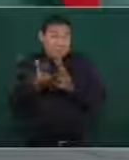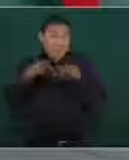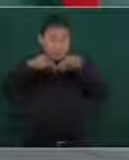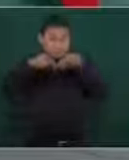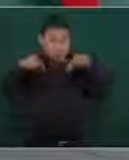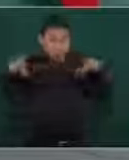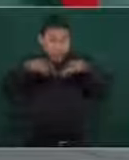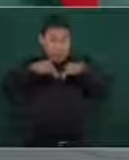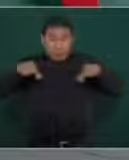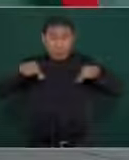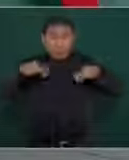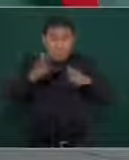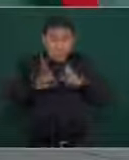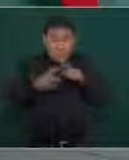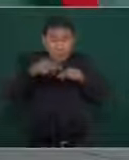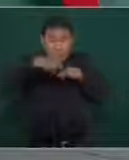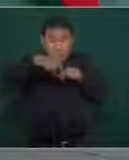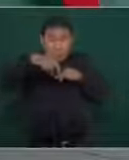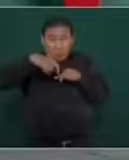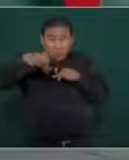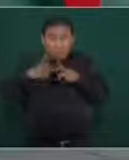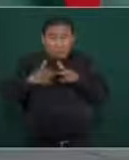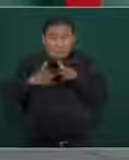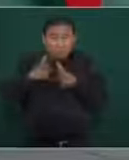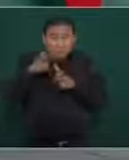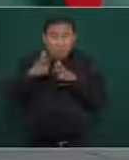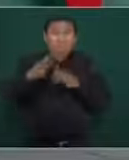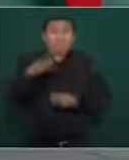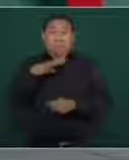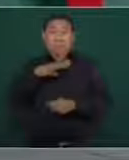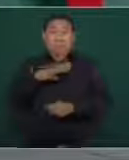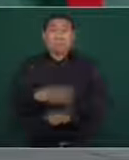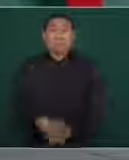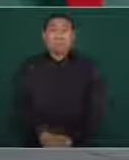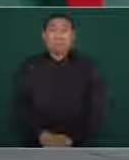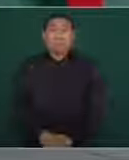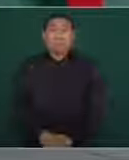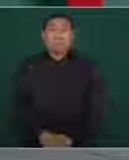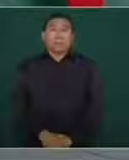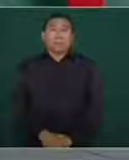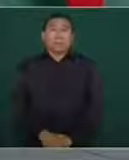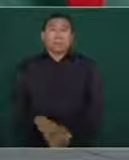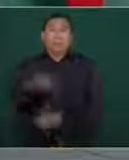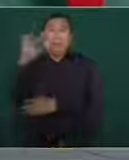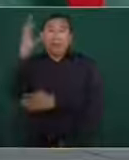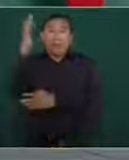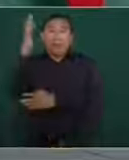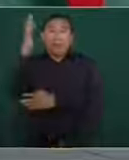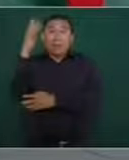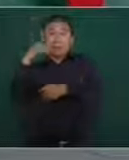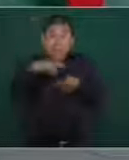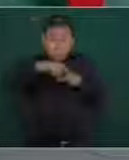también van a tener hileras de árboles.